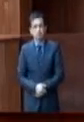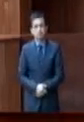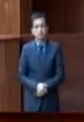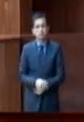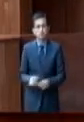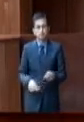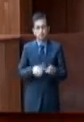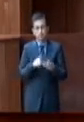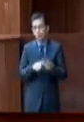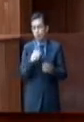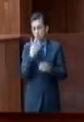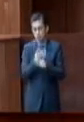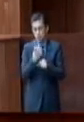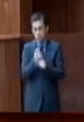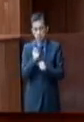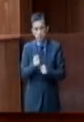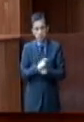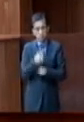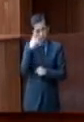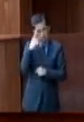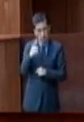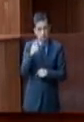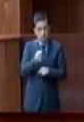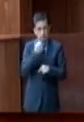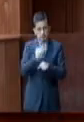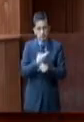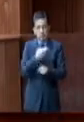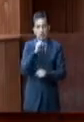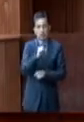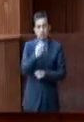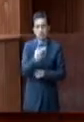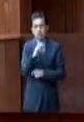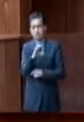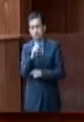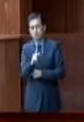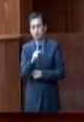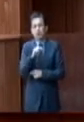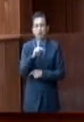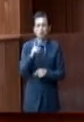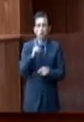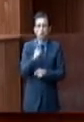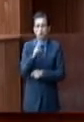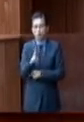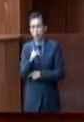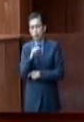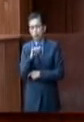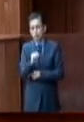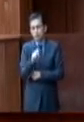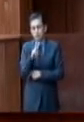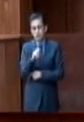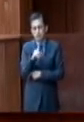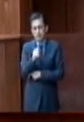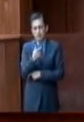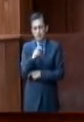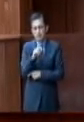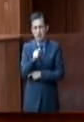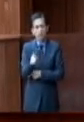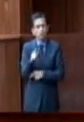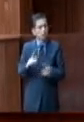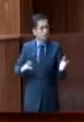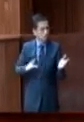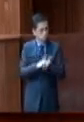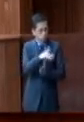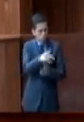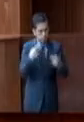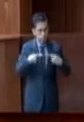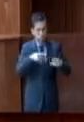se destaca la sensibilidad del secretario de hacienda y crédito público doctor no y si llegara el caso de apoyar los trabajadores del sector salud tanto la